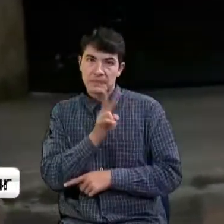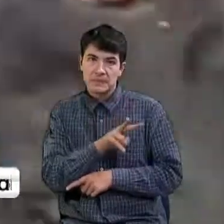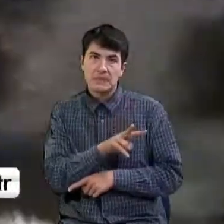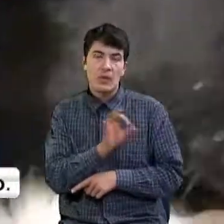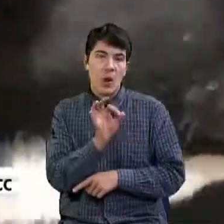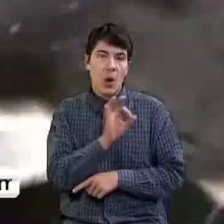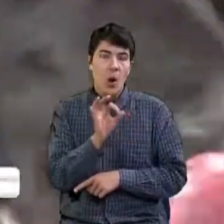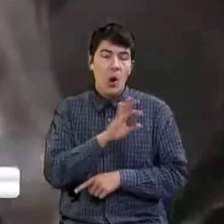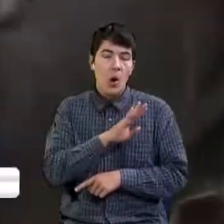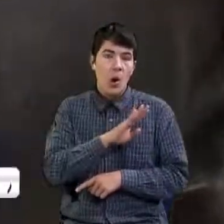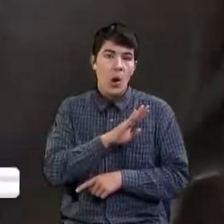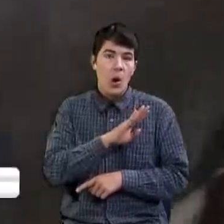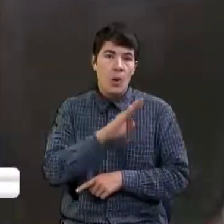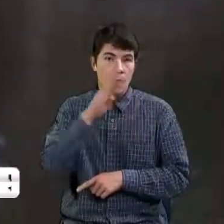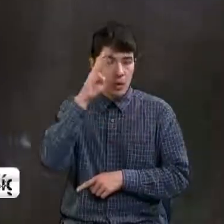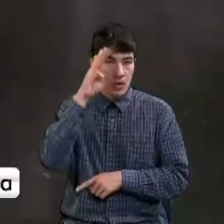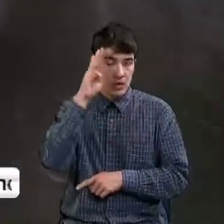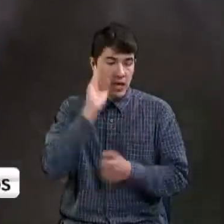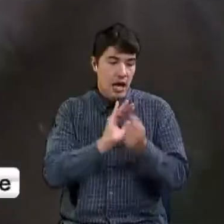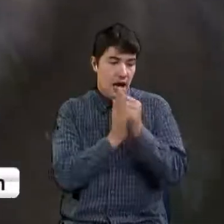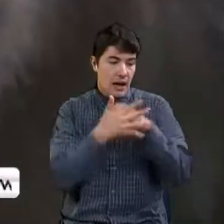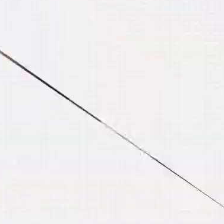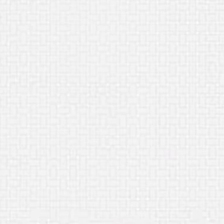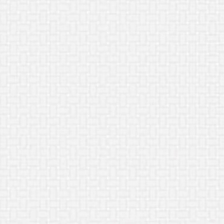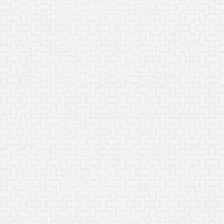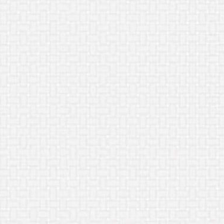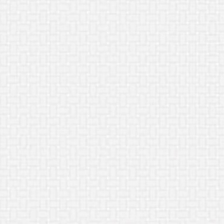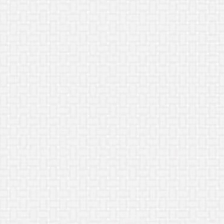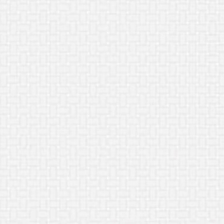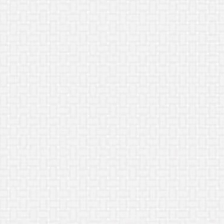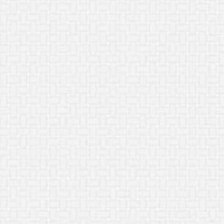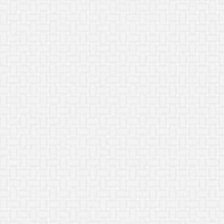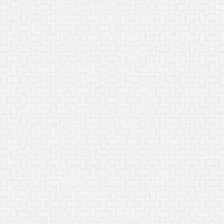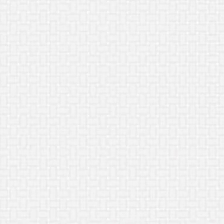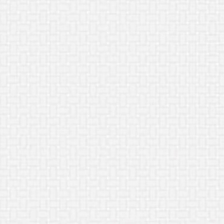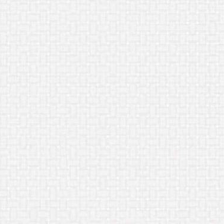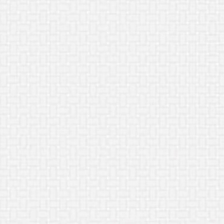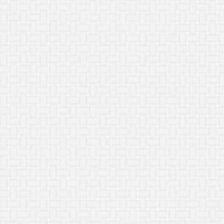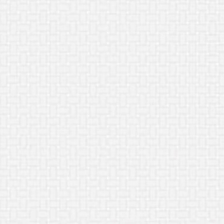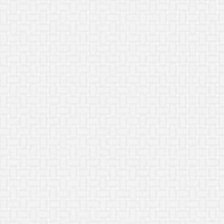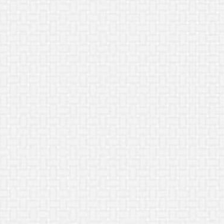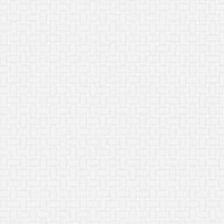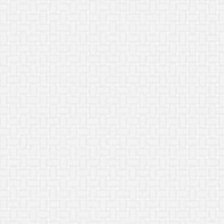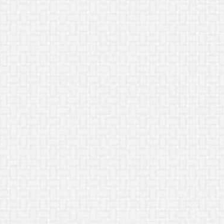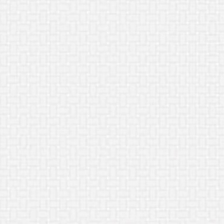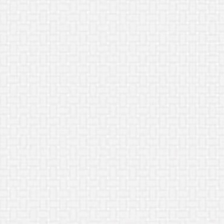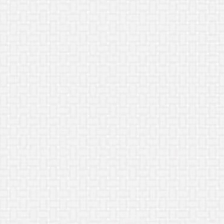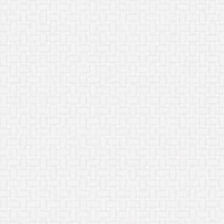autoridades ambientales. Canaltro.com